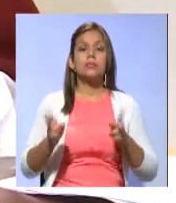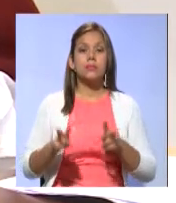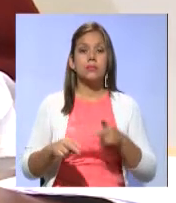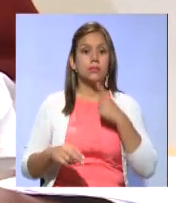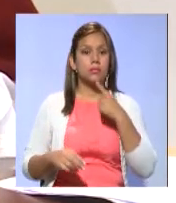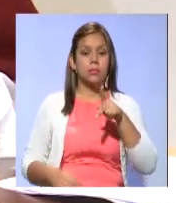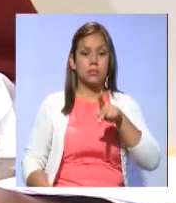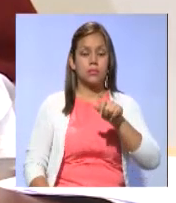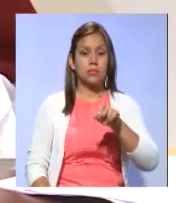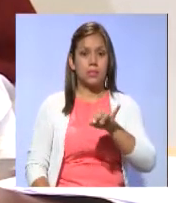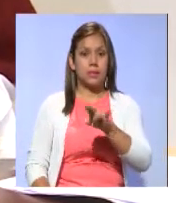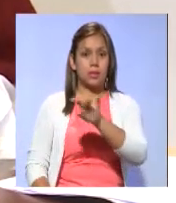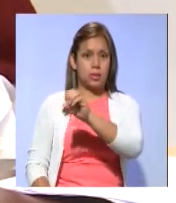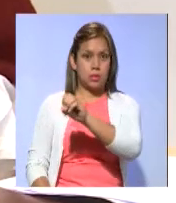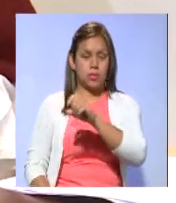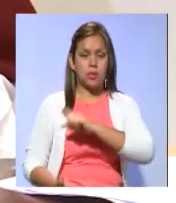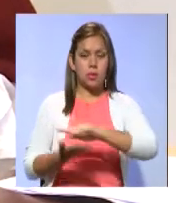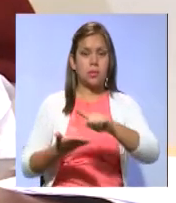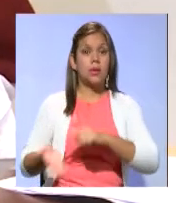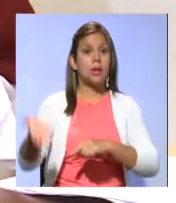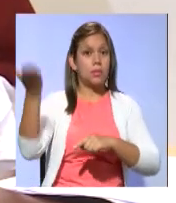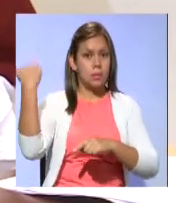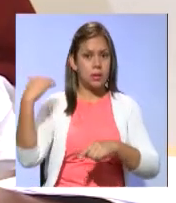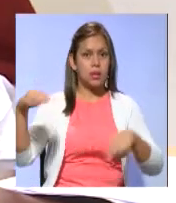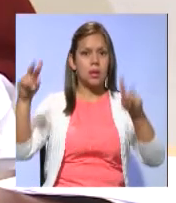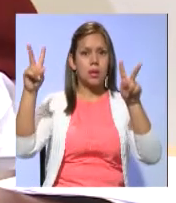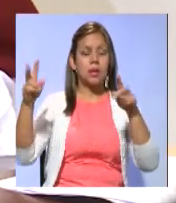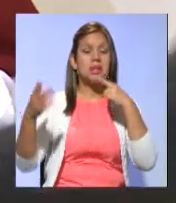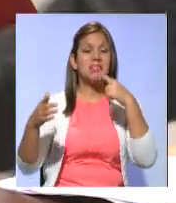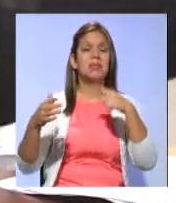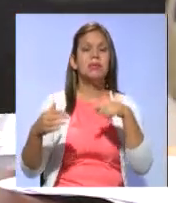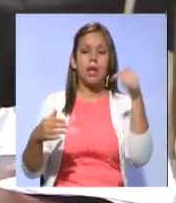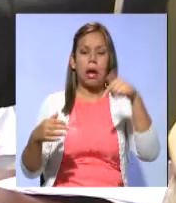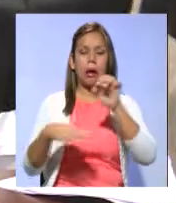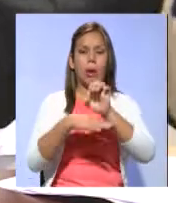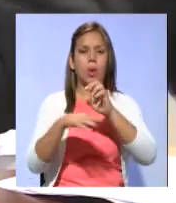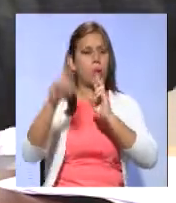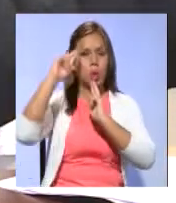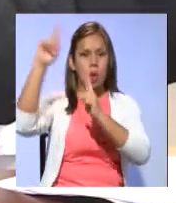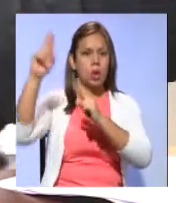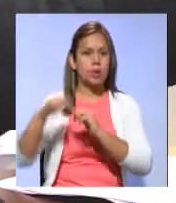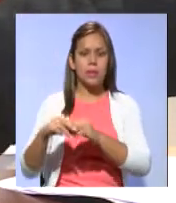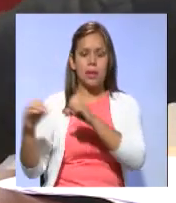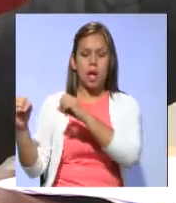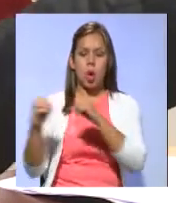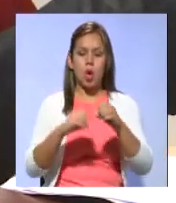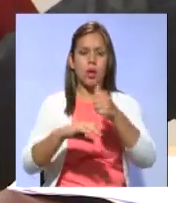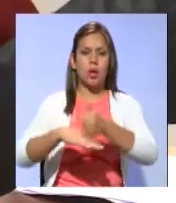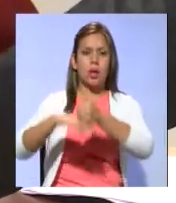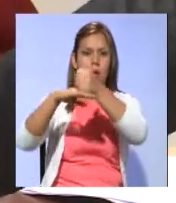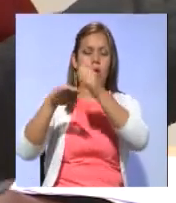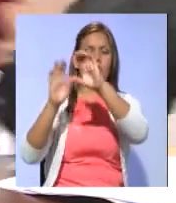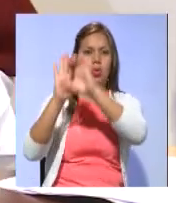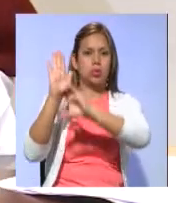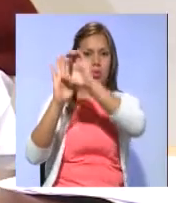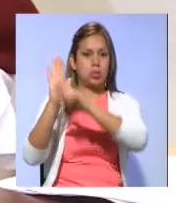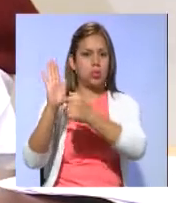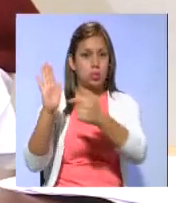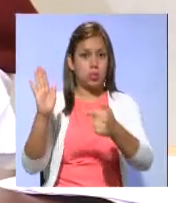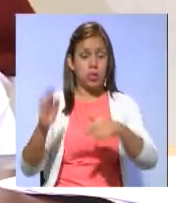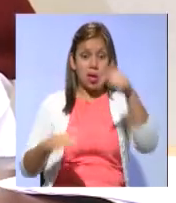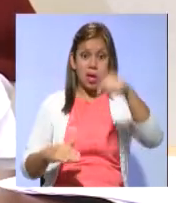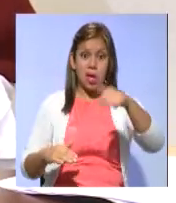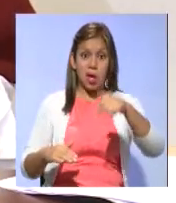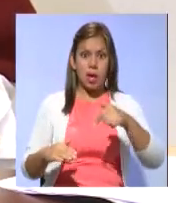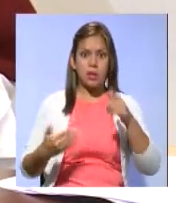Ricardo Patiño la semana pasada por una supuesta alteración del orden constitucional, ya que esta se